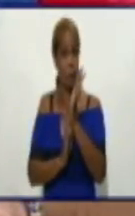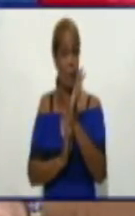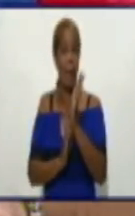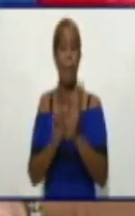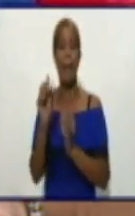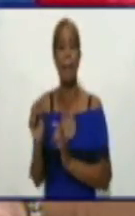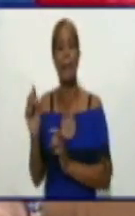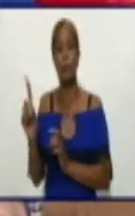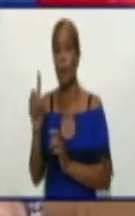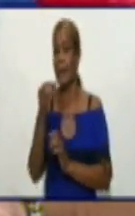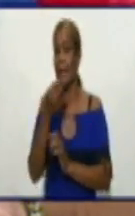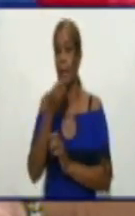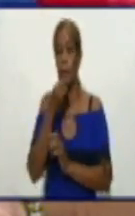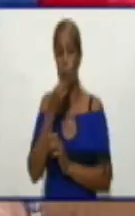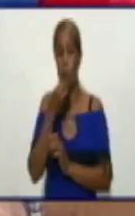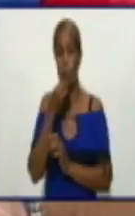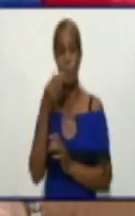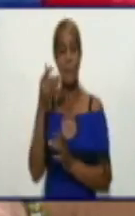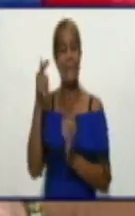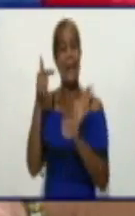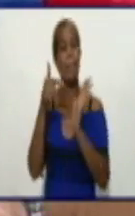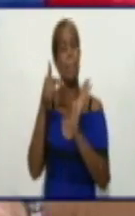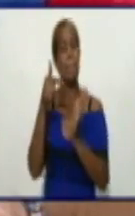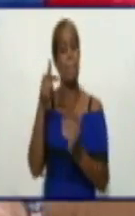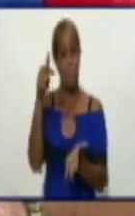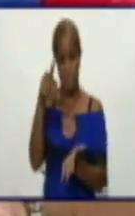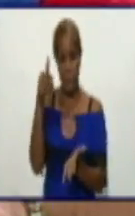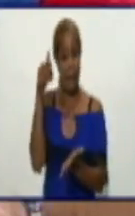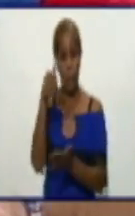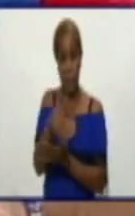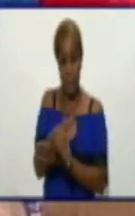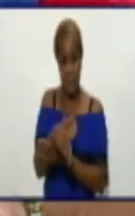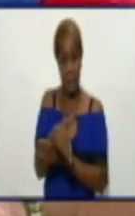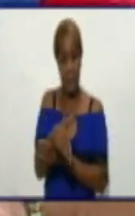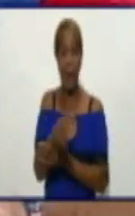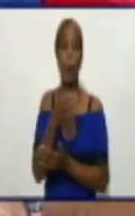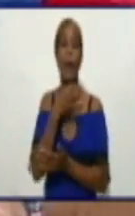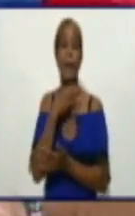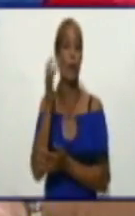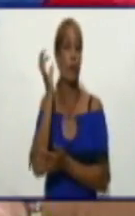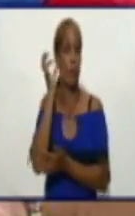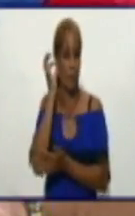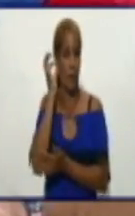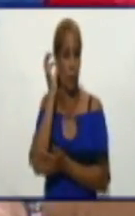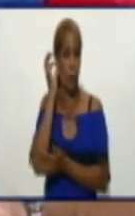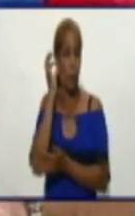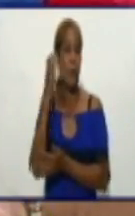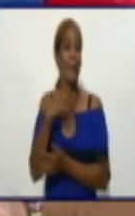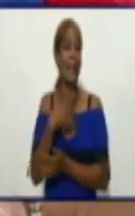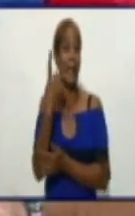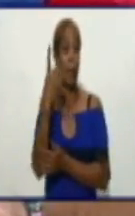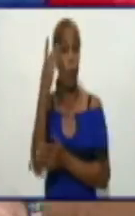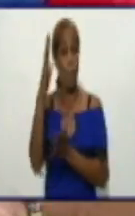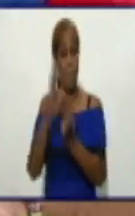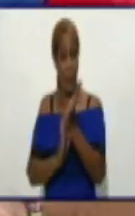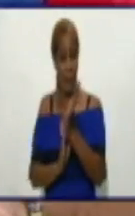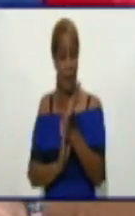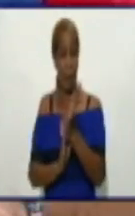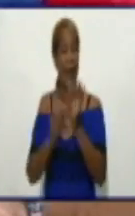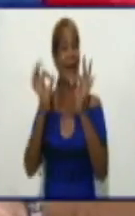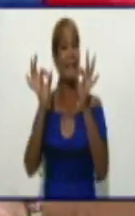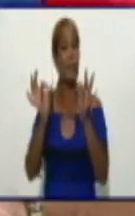presentaron en los meses de enero y febrero al censo que se realizó en cada una de las bases nuestras, para que puedan presentarse y actualizarse